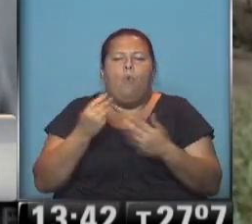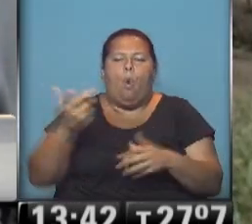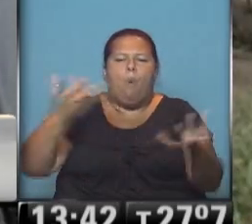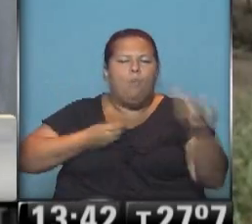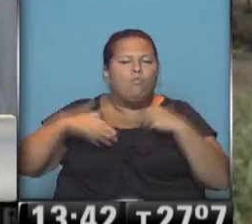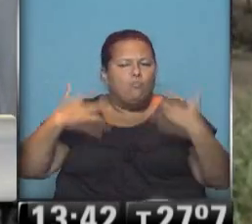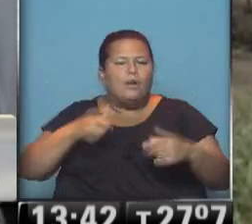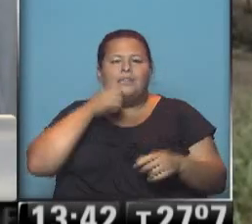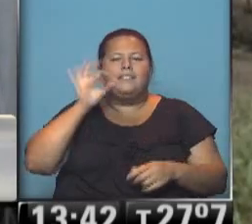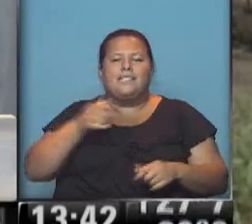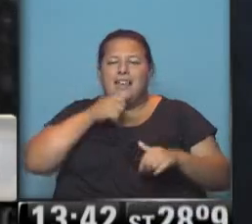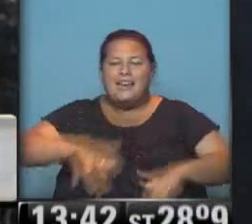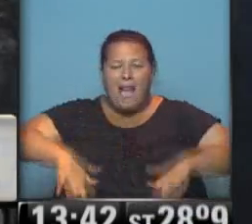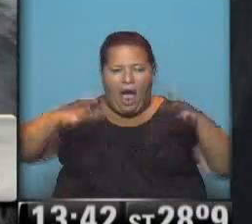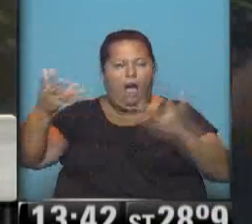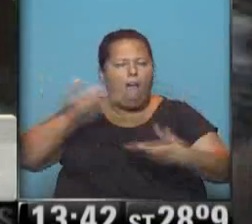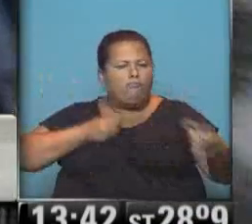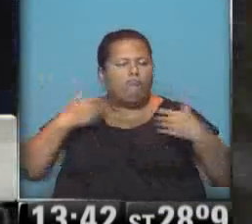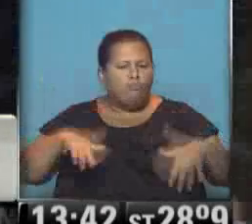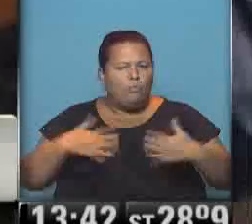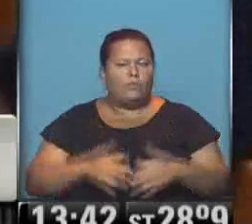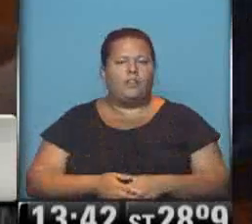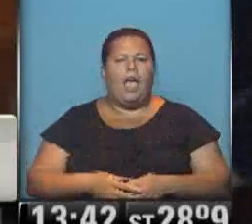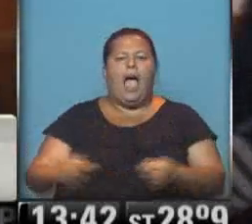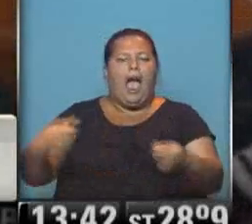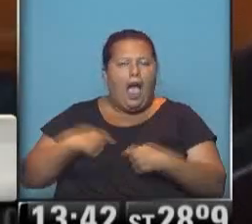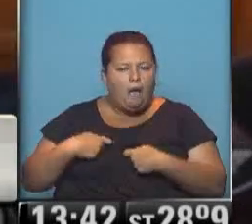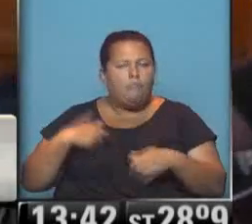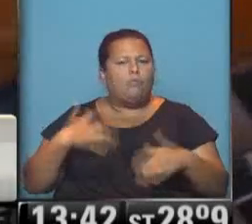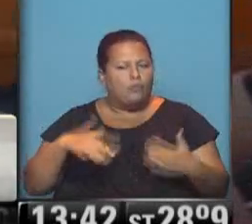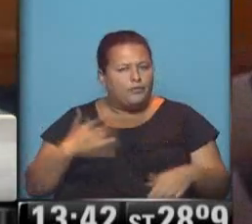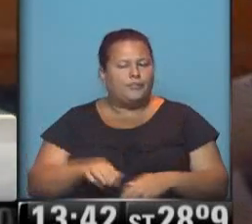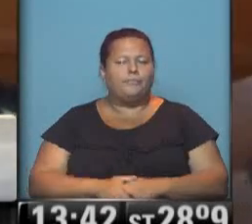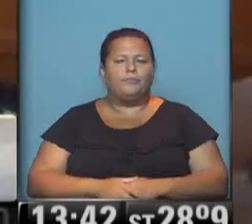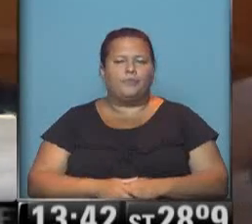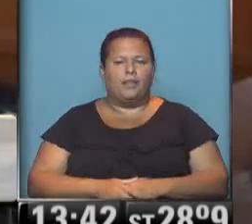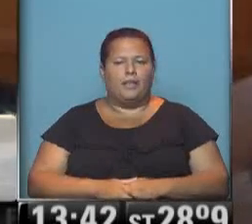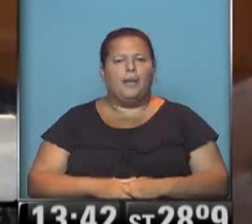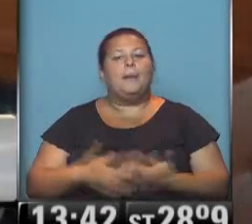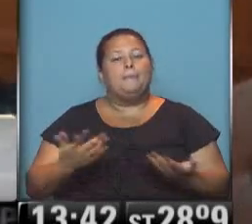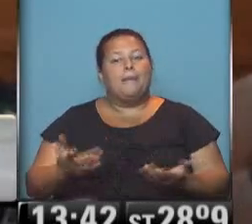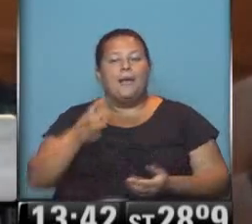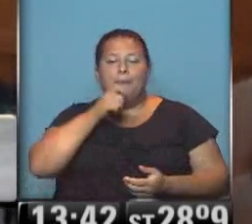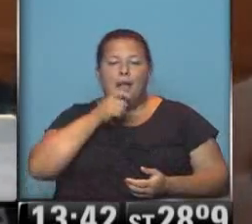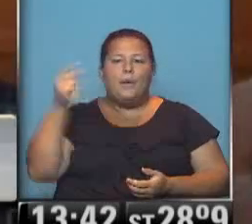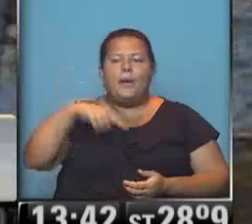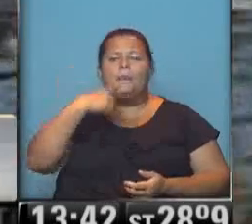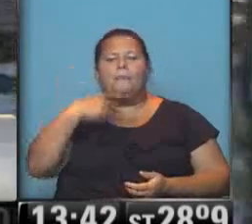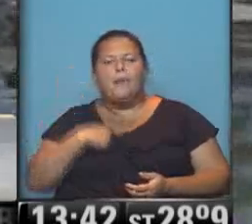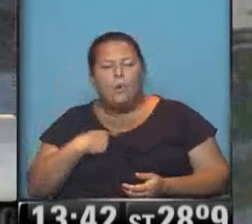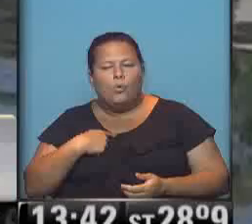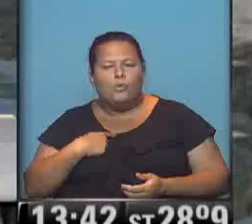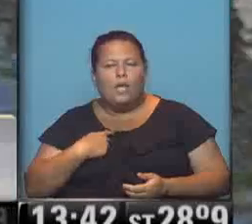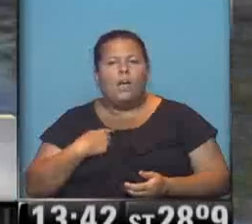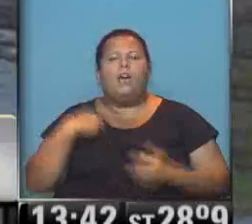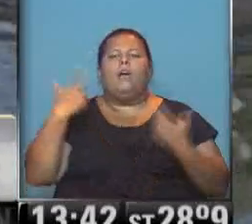esta situación cuando se te inunda todo el apoyo que recibís por ahí muchos periodistas vienen y preguntan